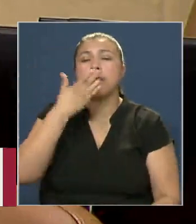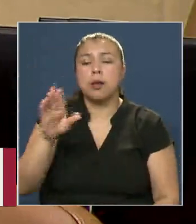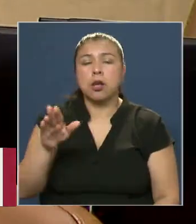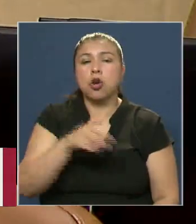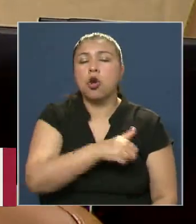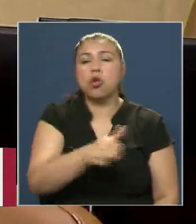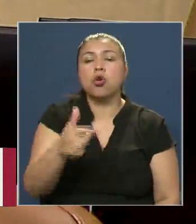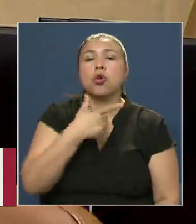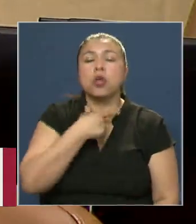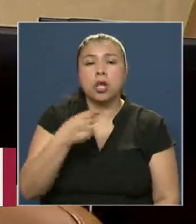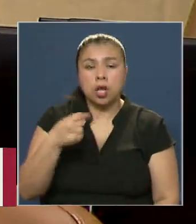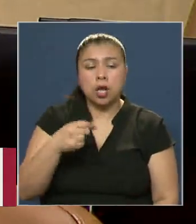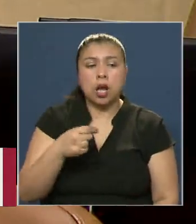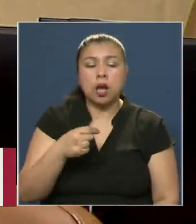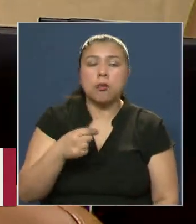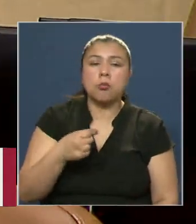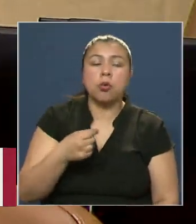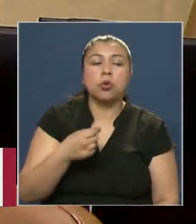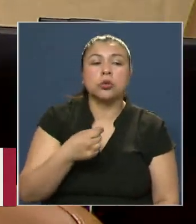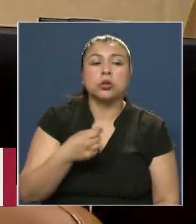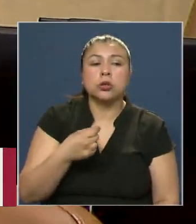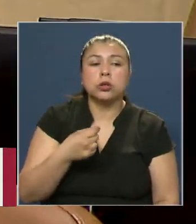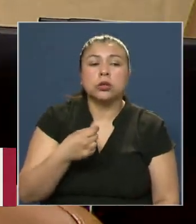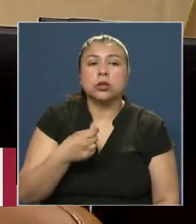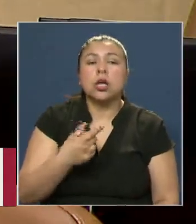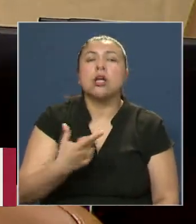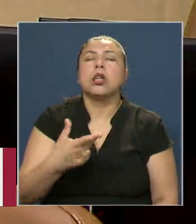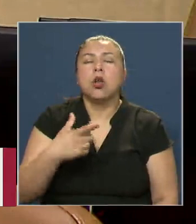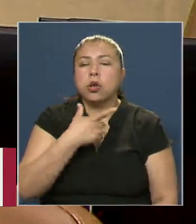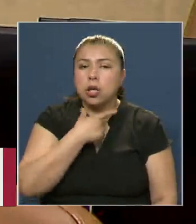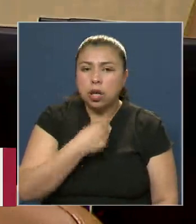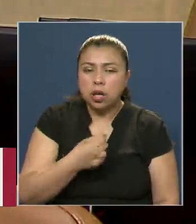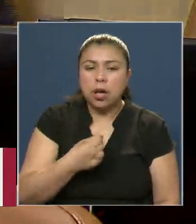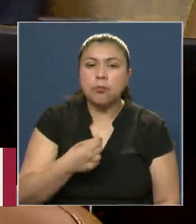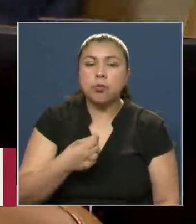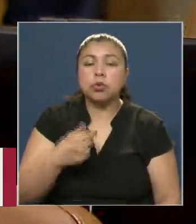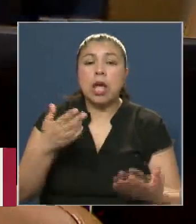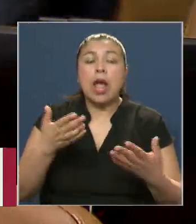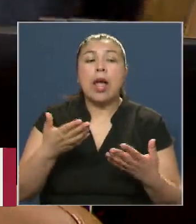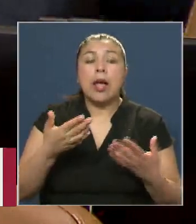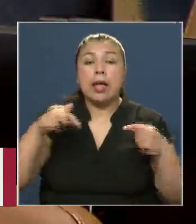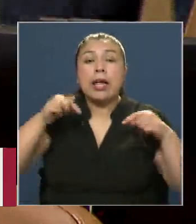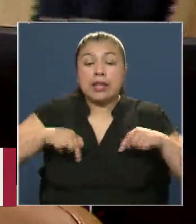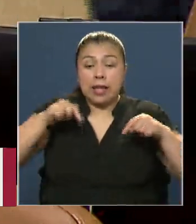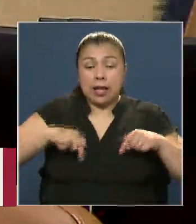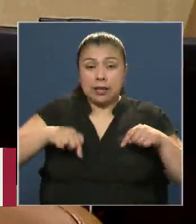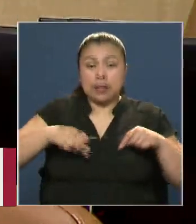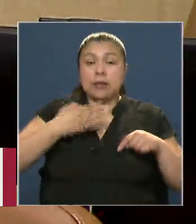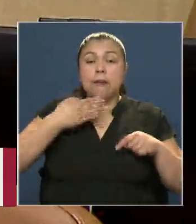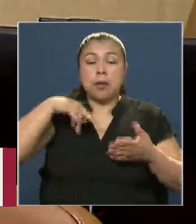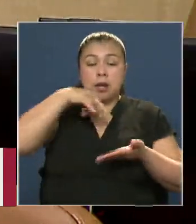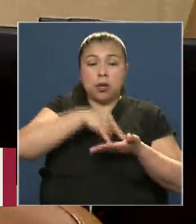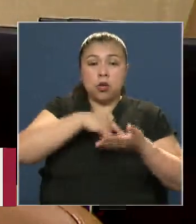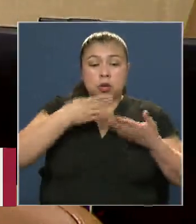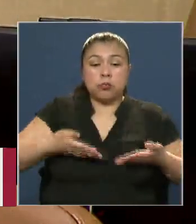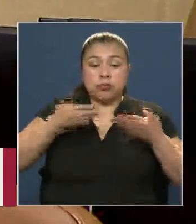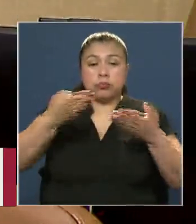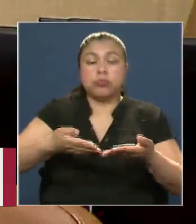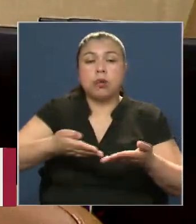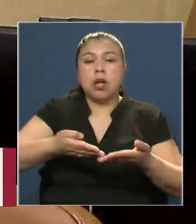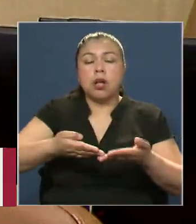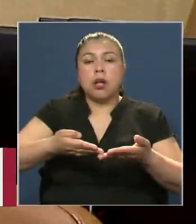un anhelo al que estamos convocados a satisfacer y dar desde el Congreso en nuestra parte del contrato